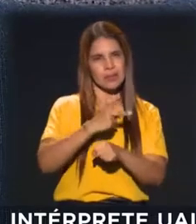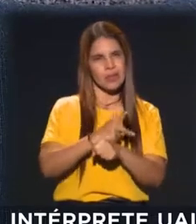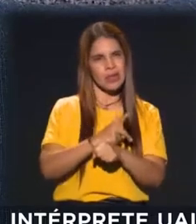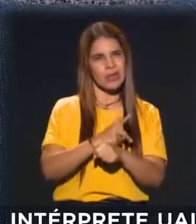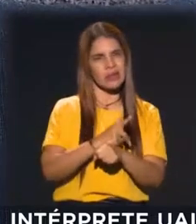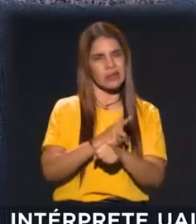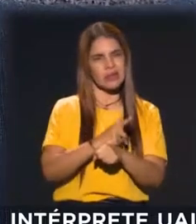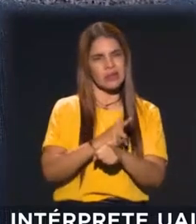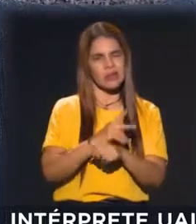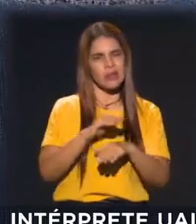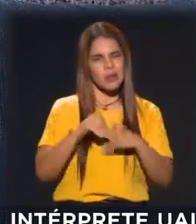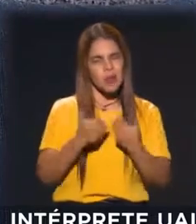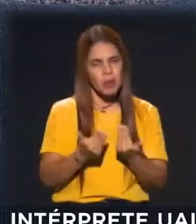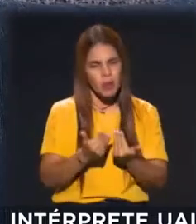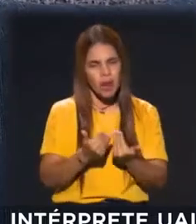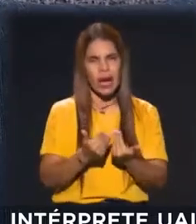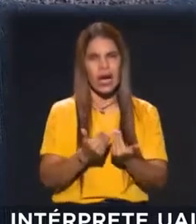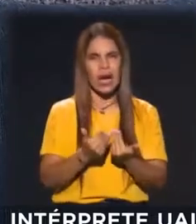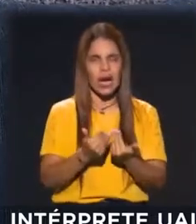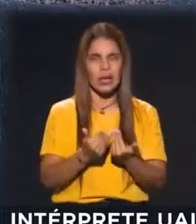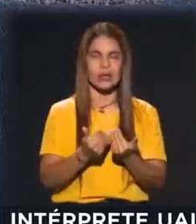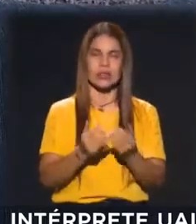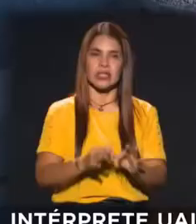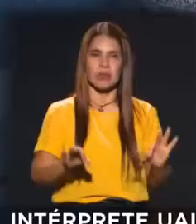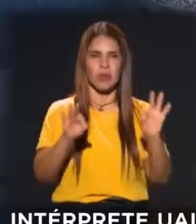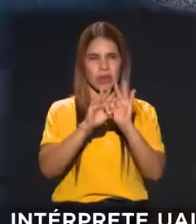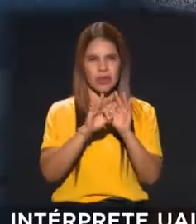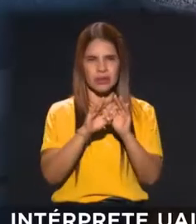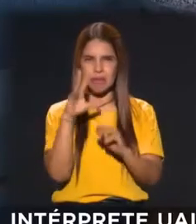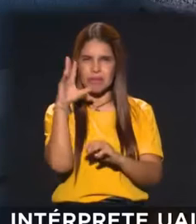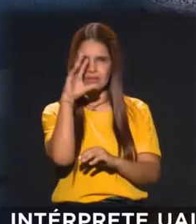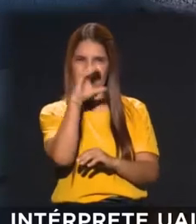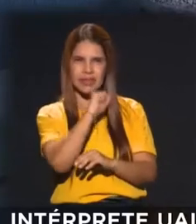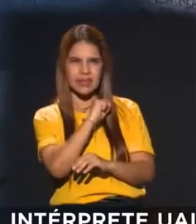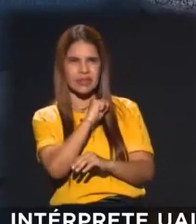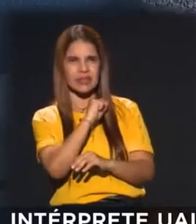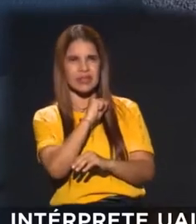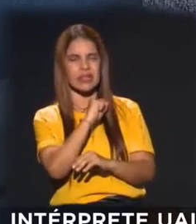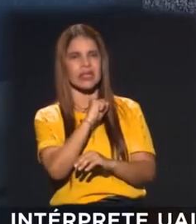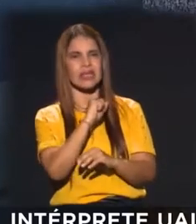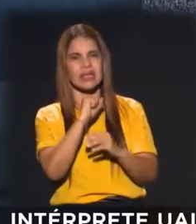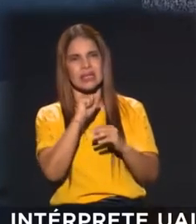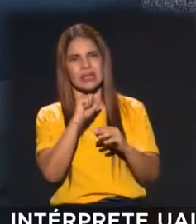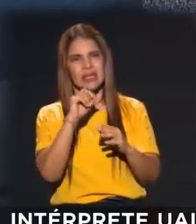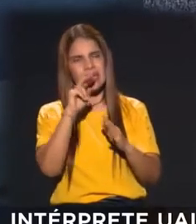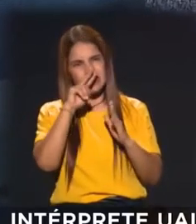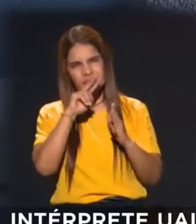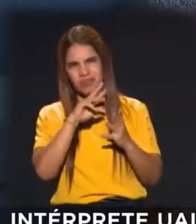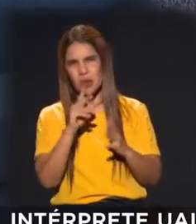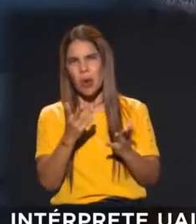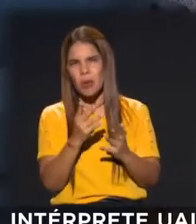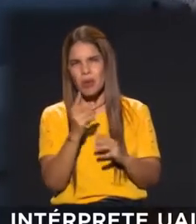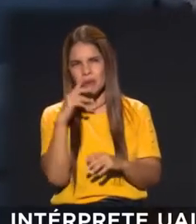en esa educación inicial, es la importancia de aprender a leer códigos, pero nunca nos dijeron la importancia de leer